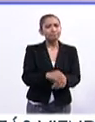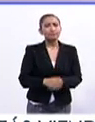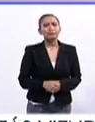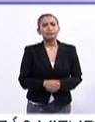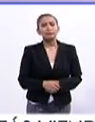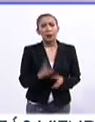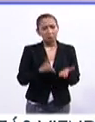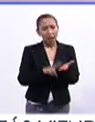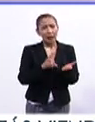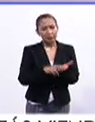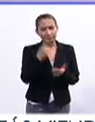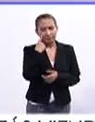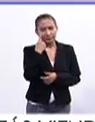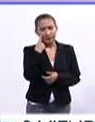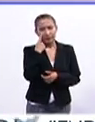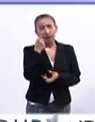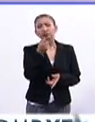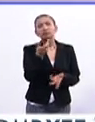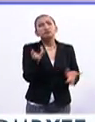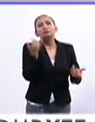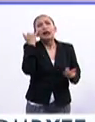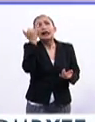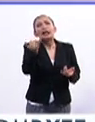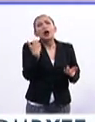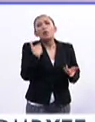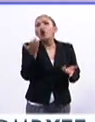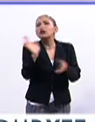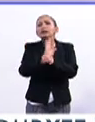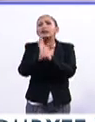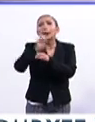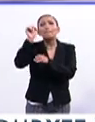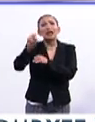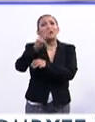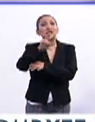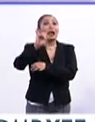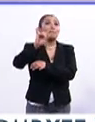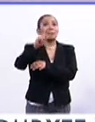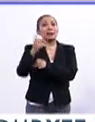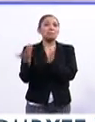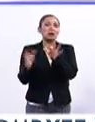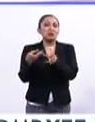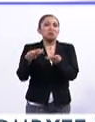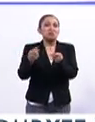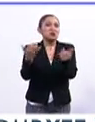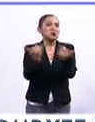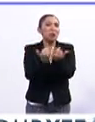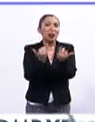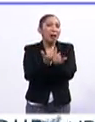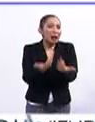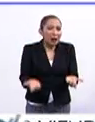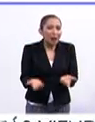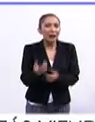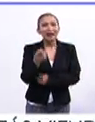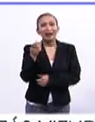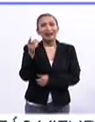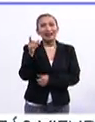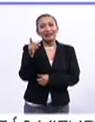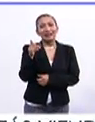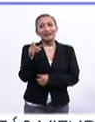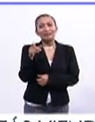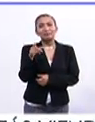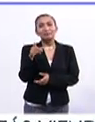vale la pena es como si fuera una sala de cine de estos términos y el